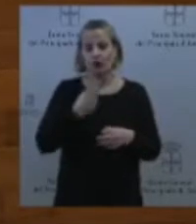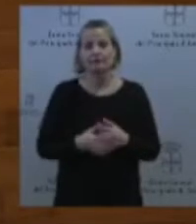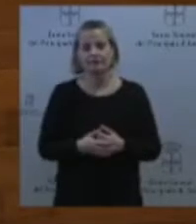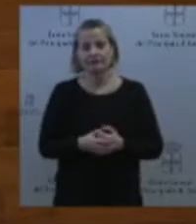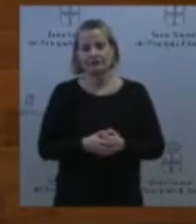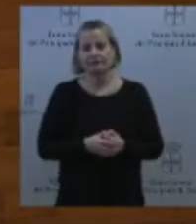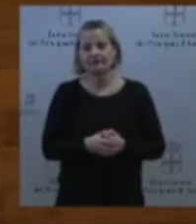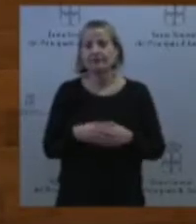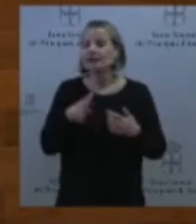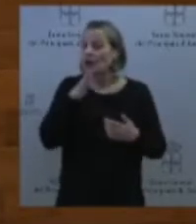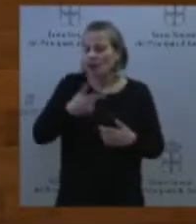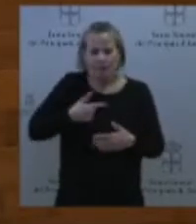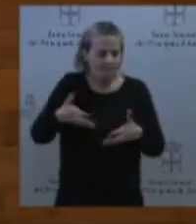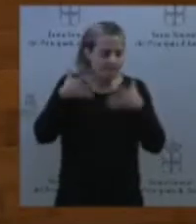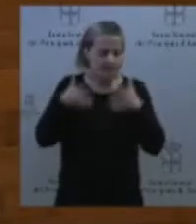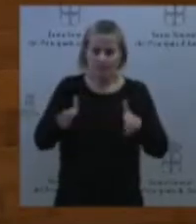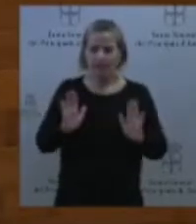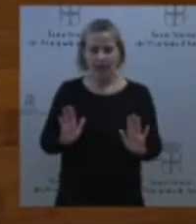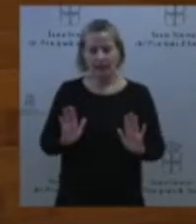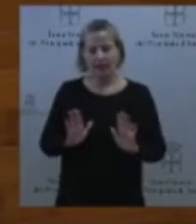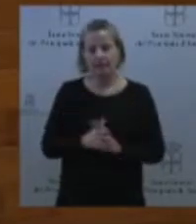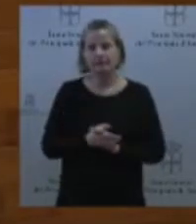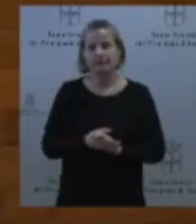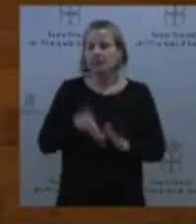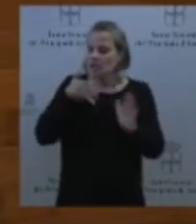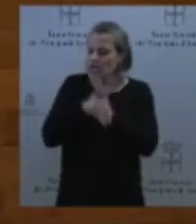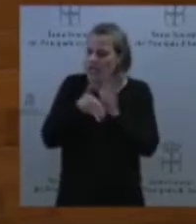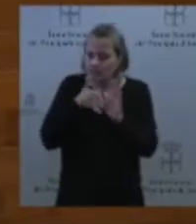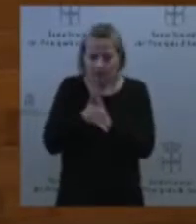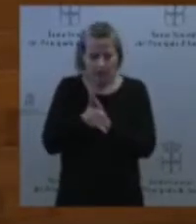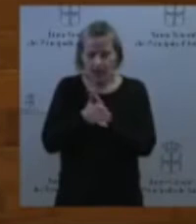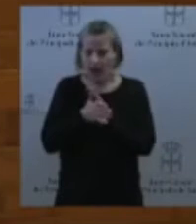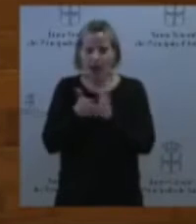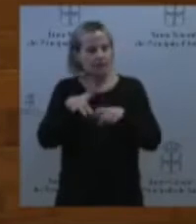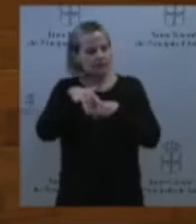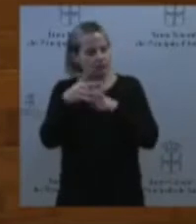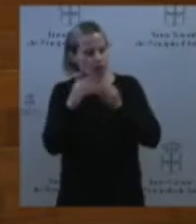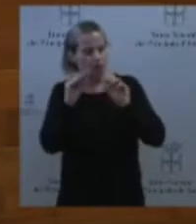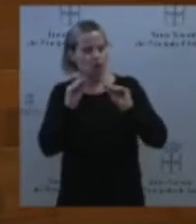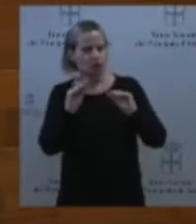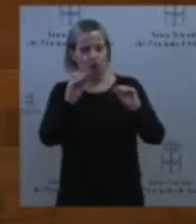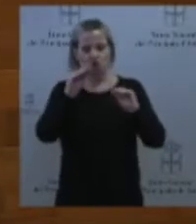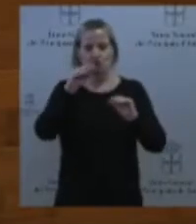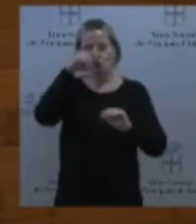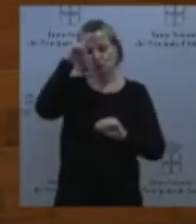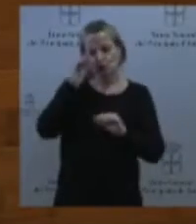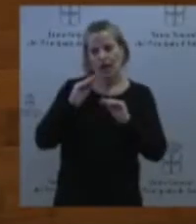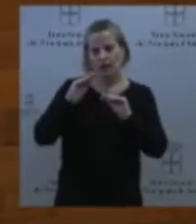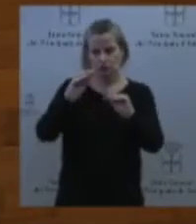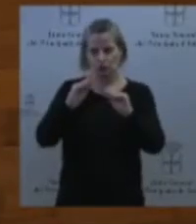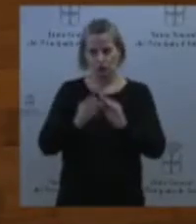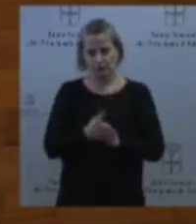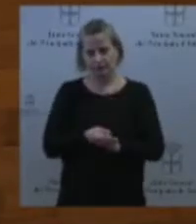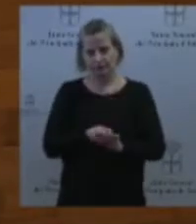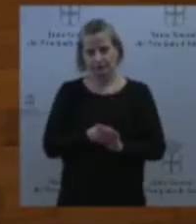sabía, explicaban el so parecer o la so vida, la so cultura. Por tanto, en esta cuestión